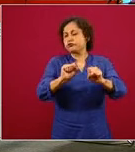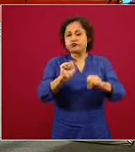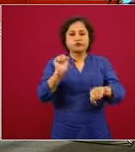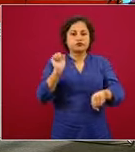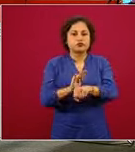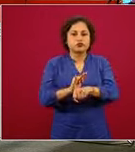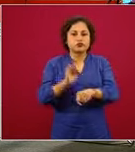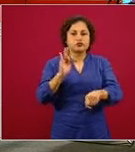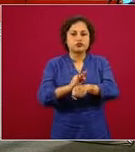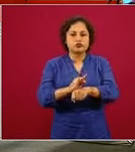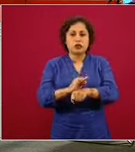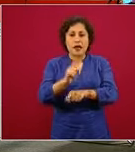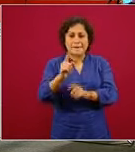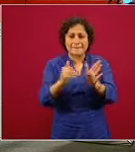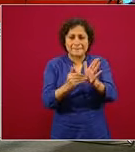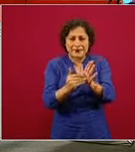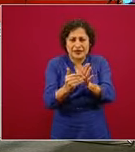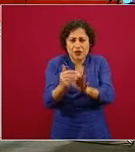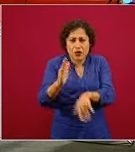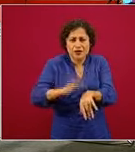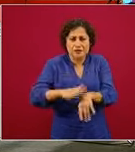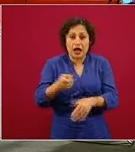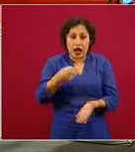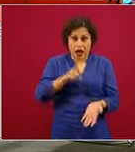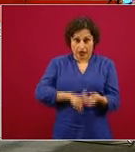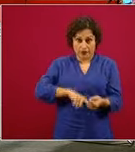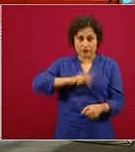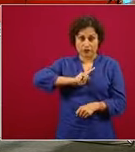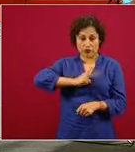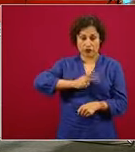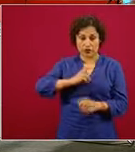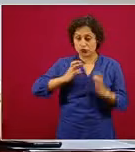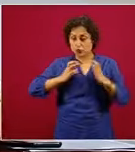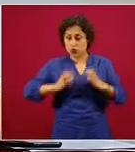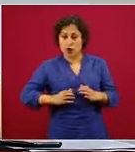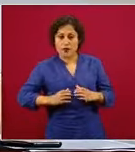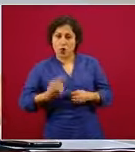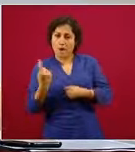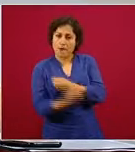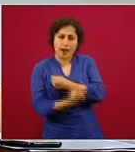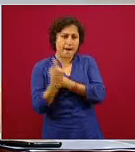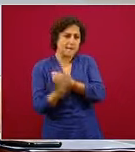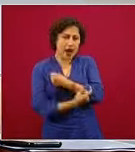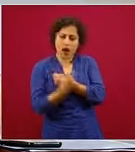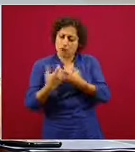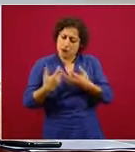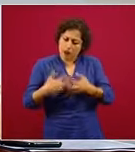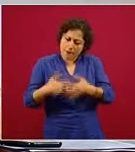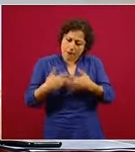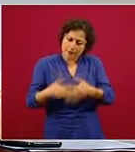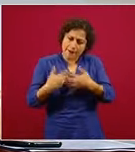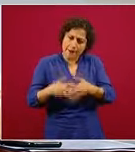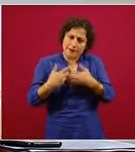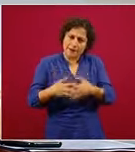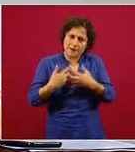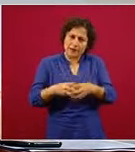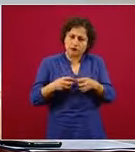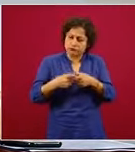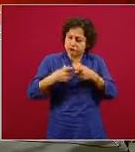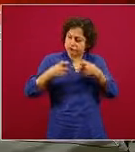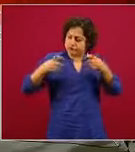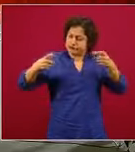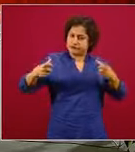se pueden producir en un día cuando el virus está actuando. Esto desde luego en 24 horas es